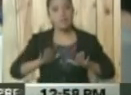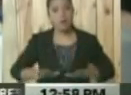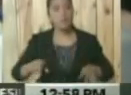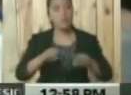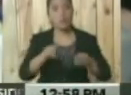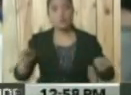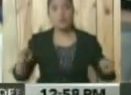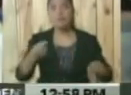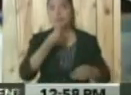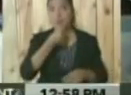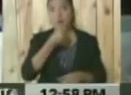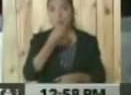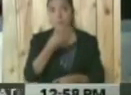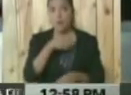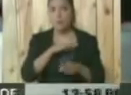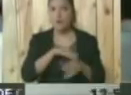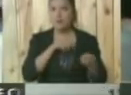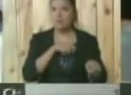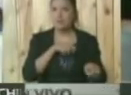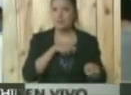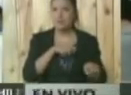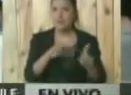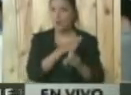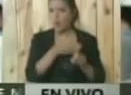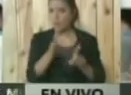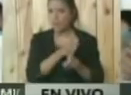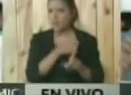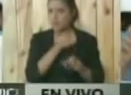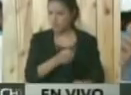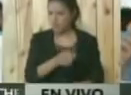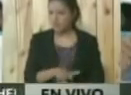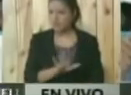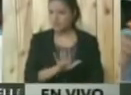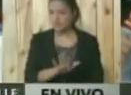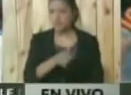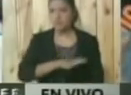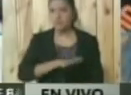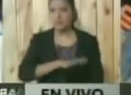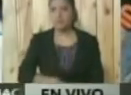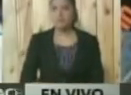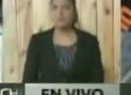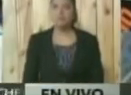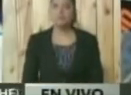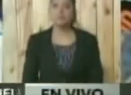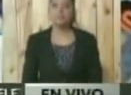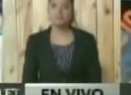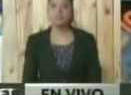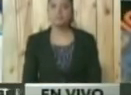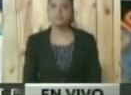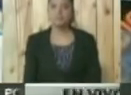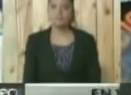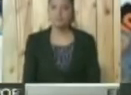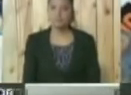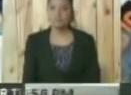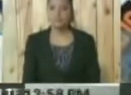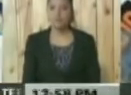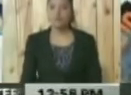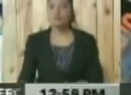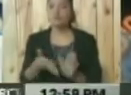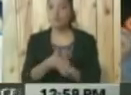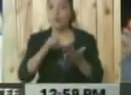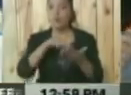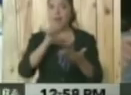trabajo bien, porque a ti te están golpeando fuerte. No, ok. Fíjese, lo que hubo en el caso de las firmas